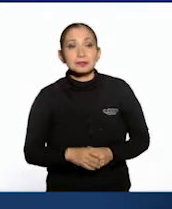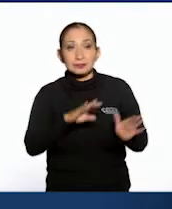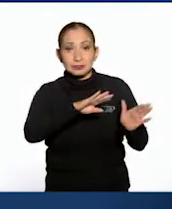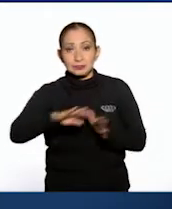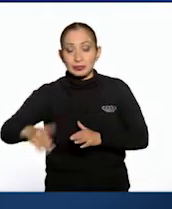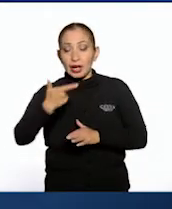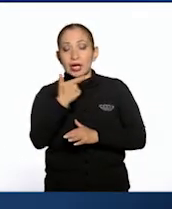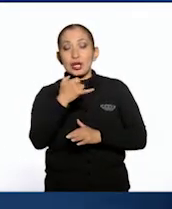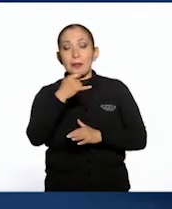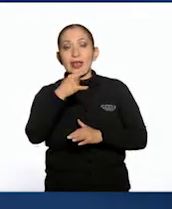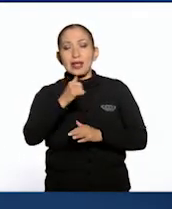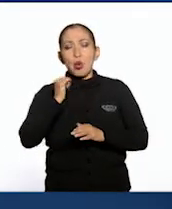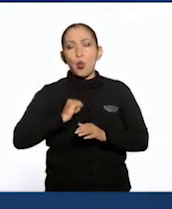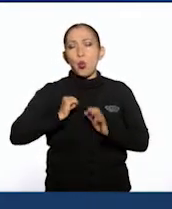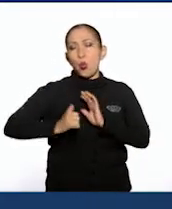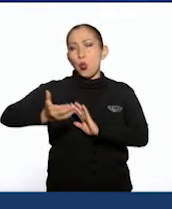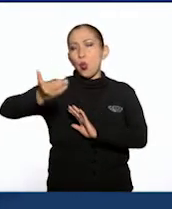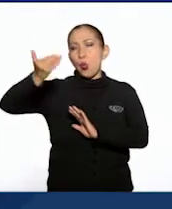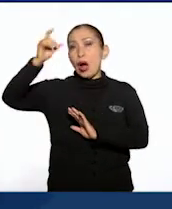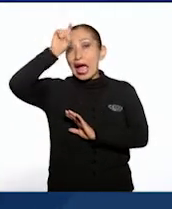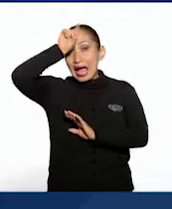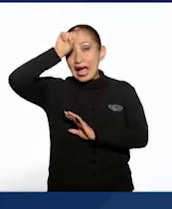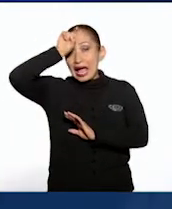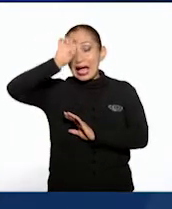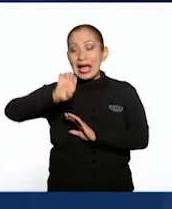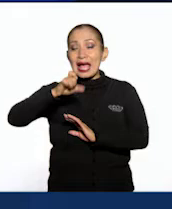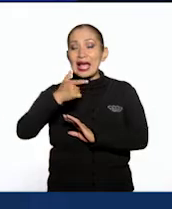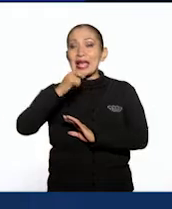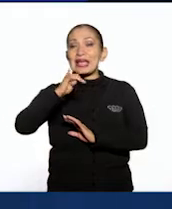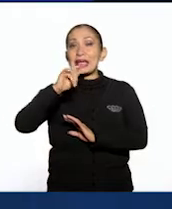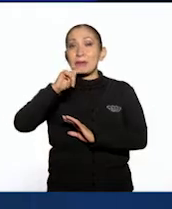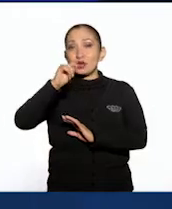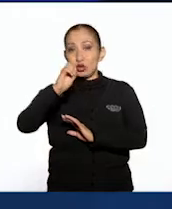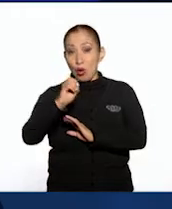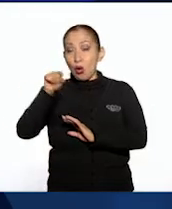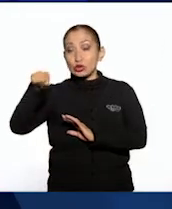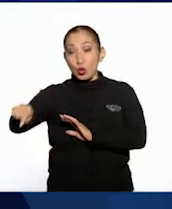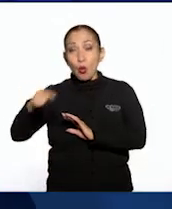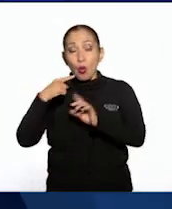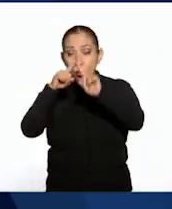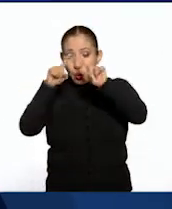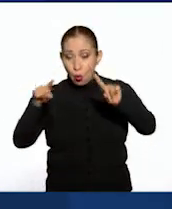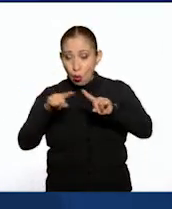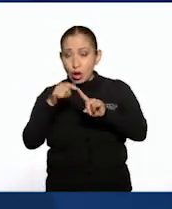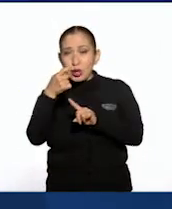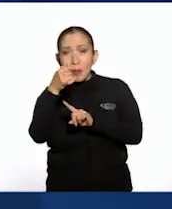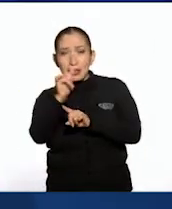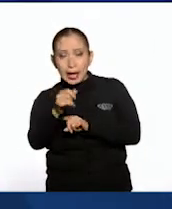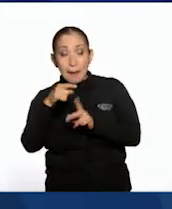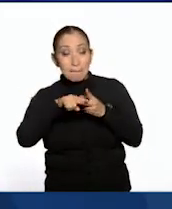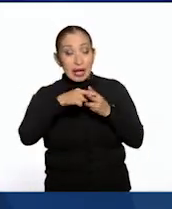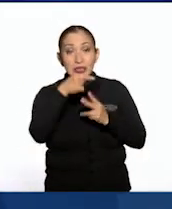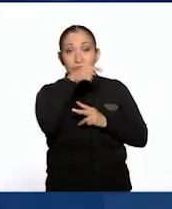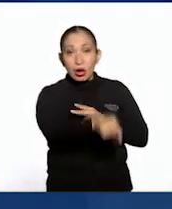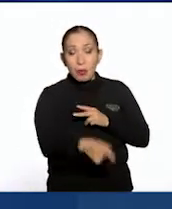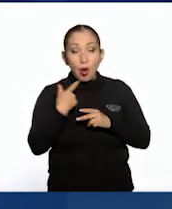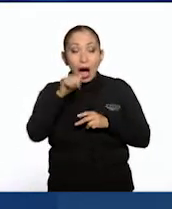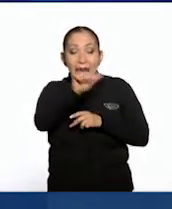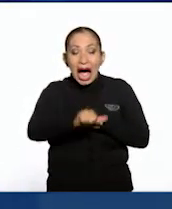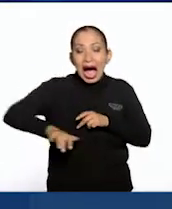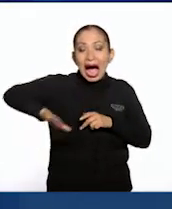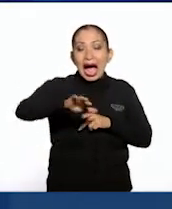La geometría en el Antiguo Egipto. La geometría tuvo sus orígenes en Egipto con la medición de